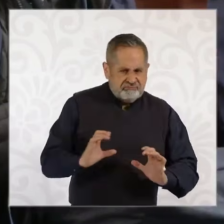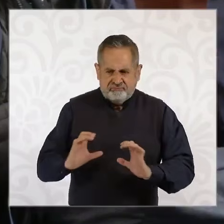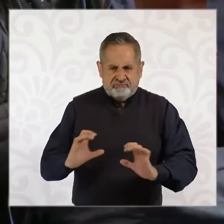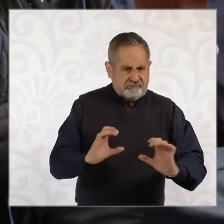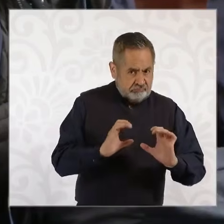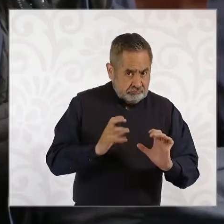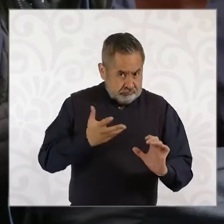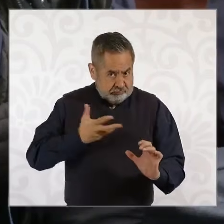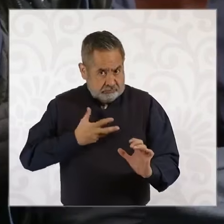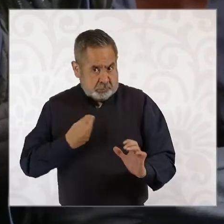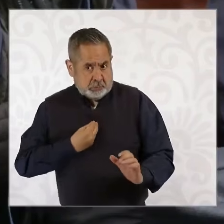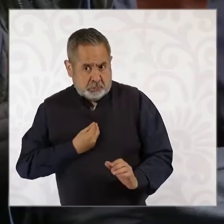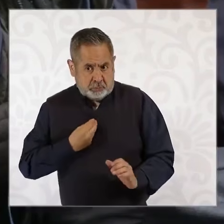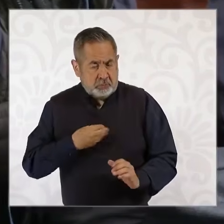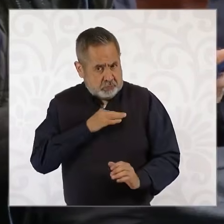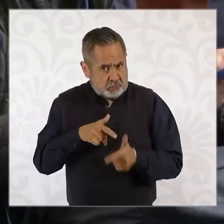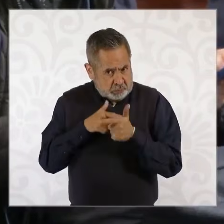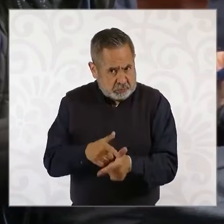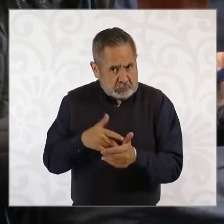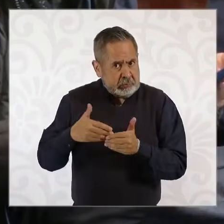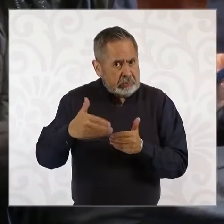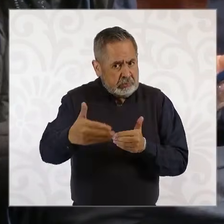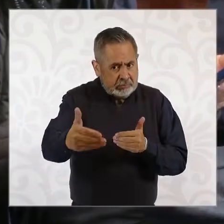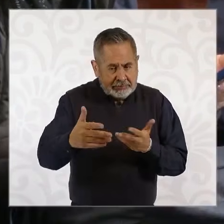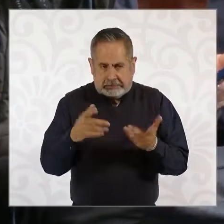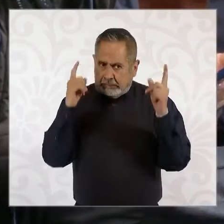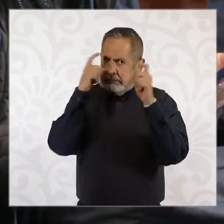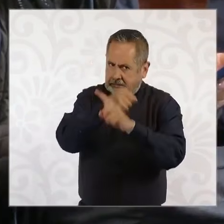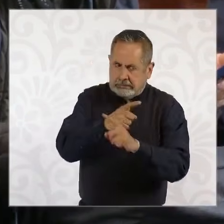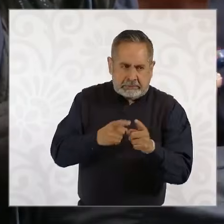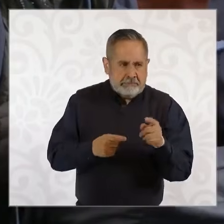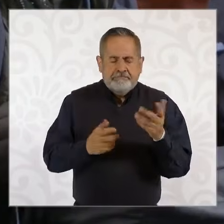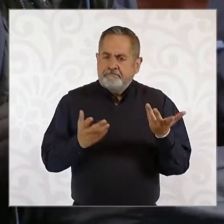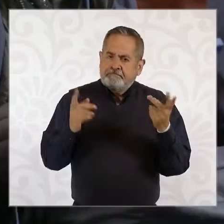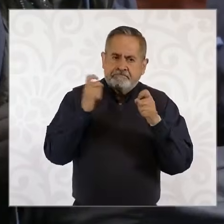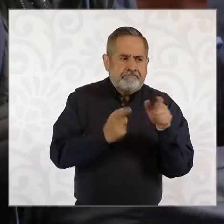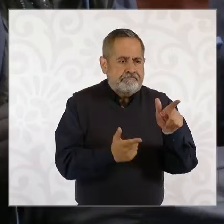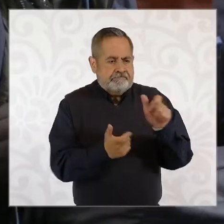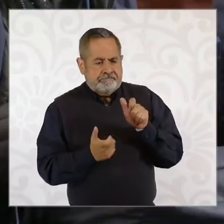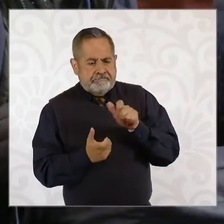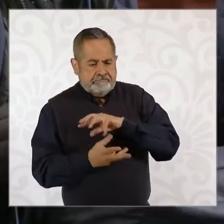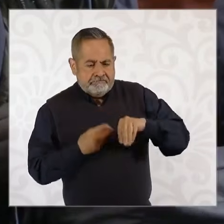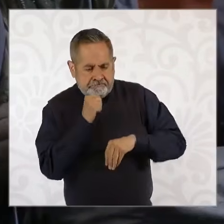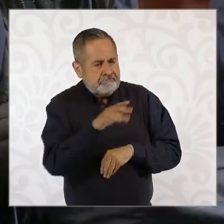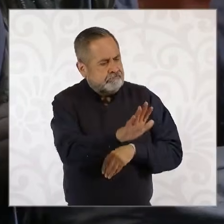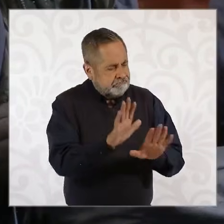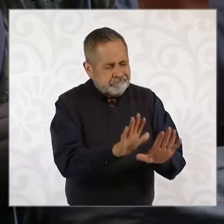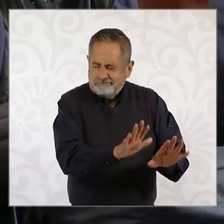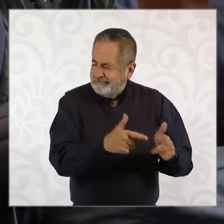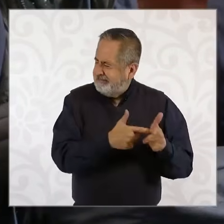los combustibles, ¿no? Hasta qué punto, ya lo ha comentado, que representa es un gran subsidio por parte de su gobierno, hasta